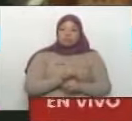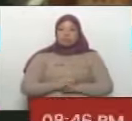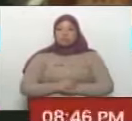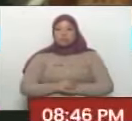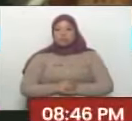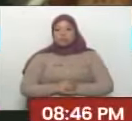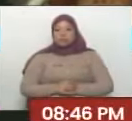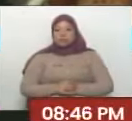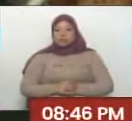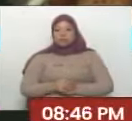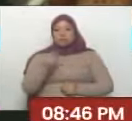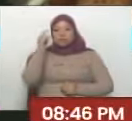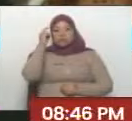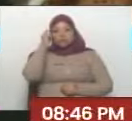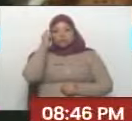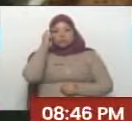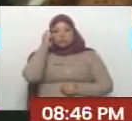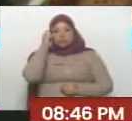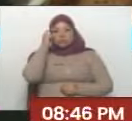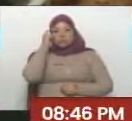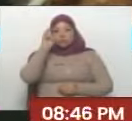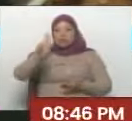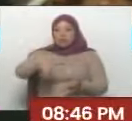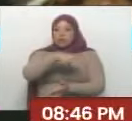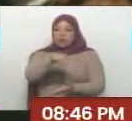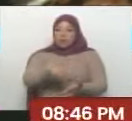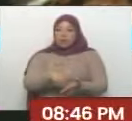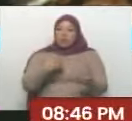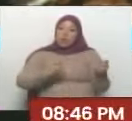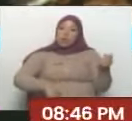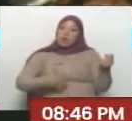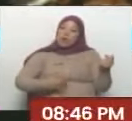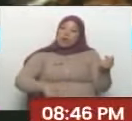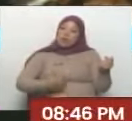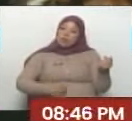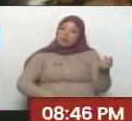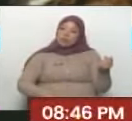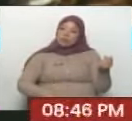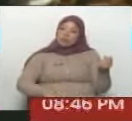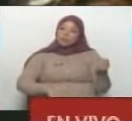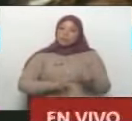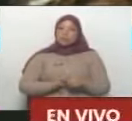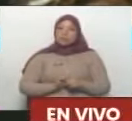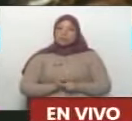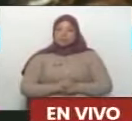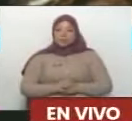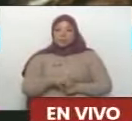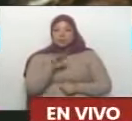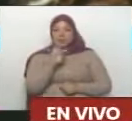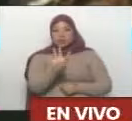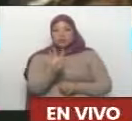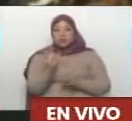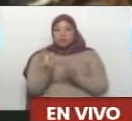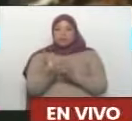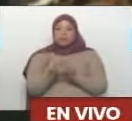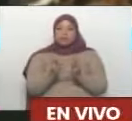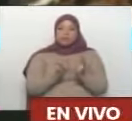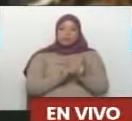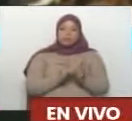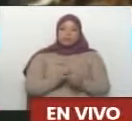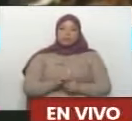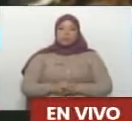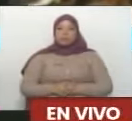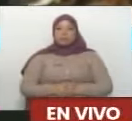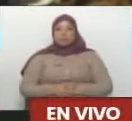abril, Día Nacional del 4, el instrumento nacional, que es el 4 de abril. 4 de